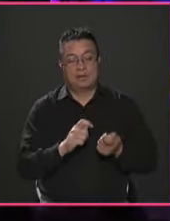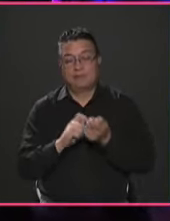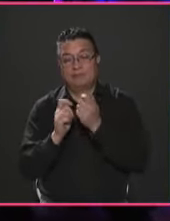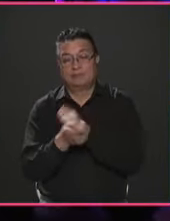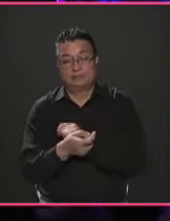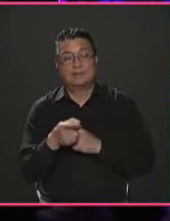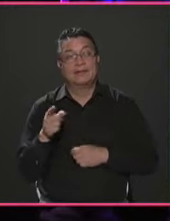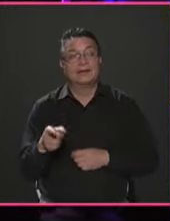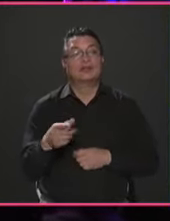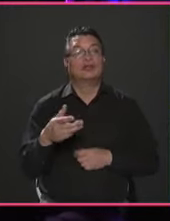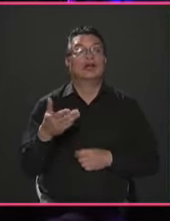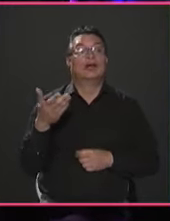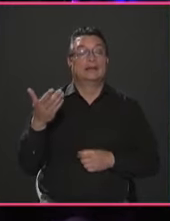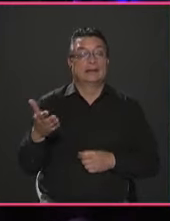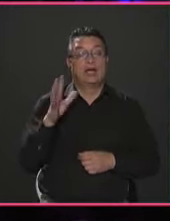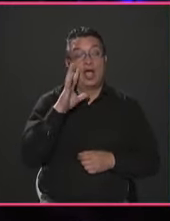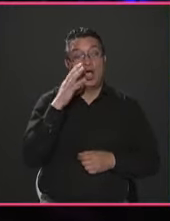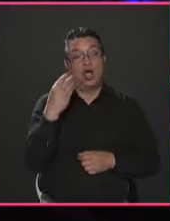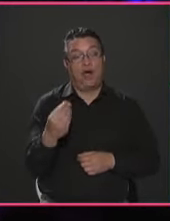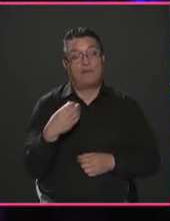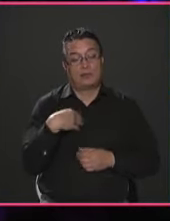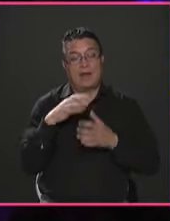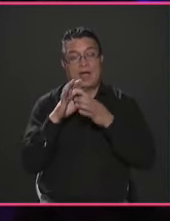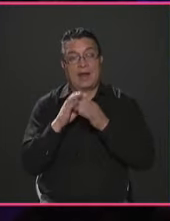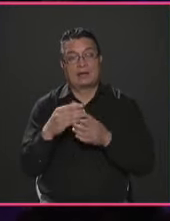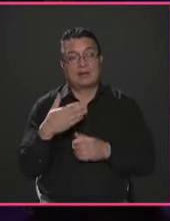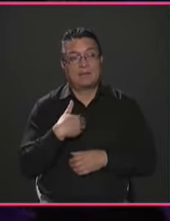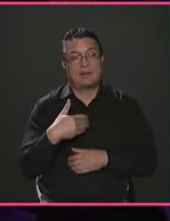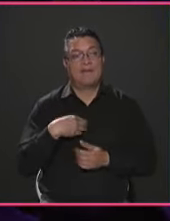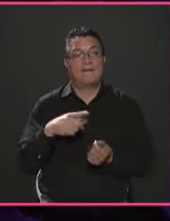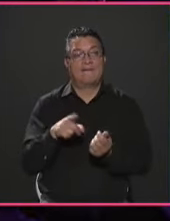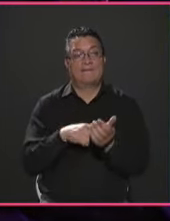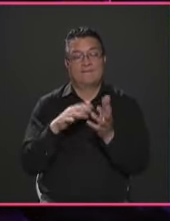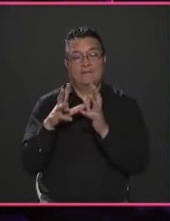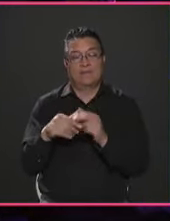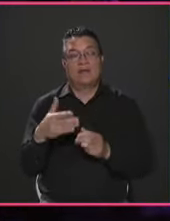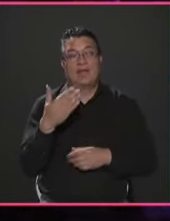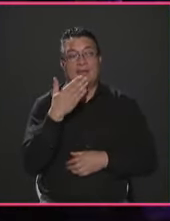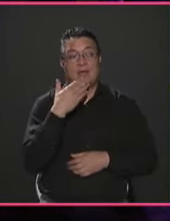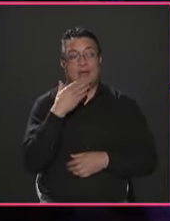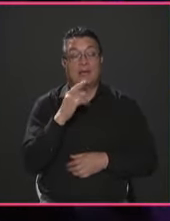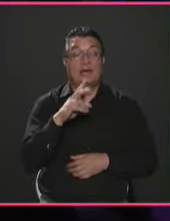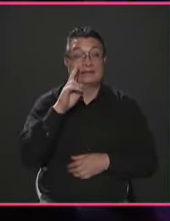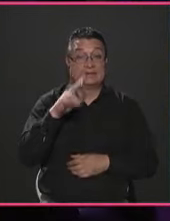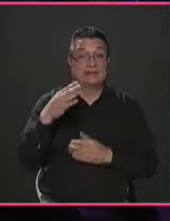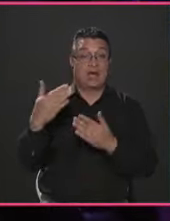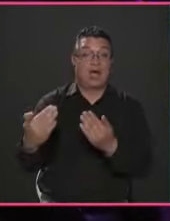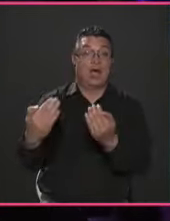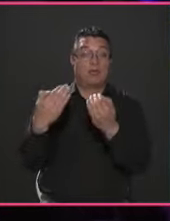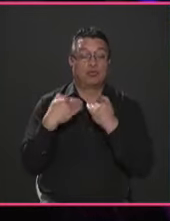esto y por supuesto me gustaría agradecer a mi familia también debido a que